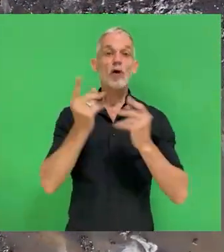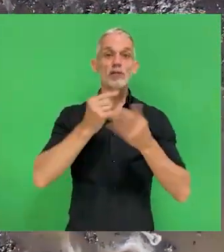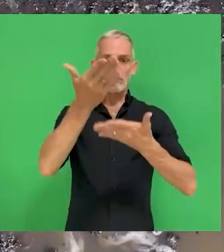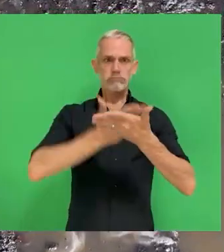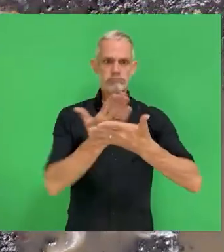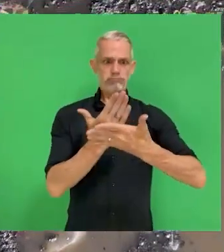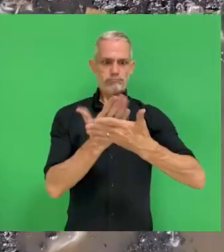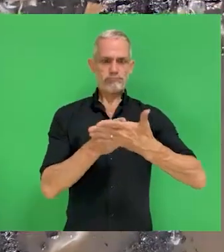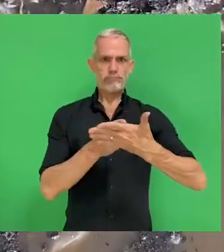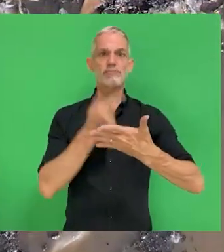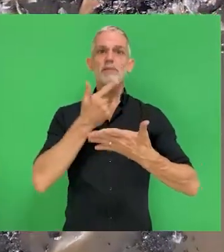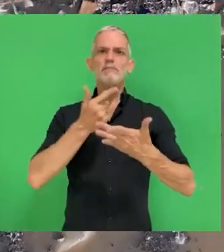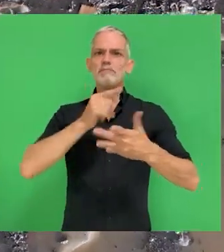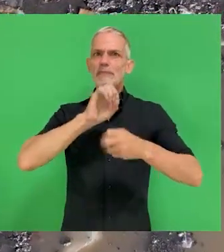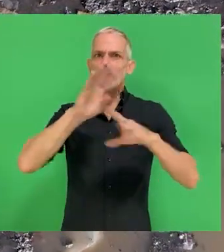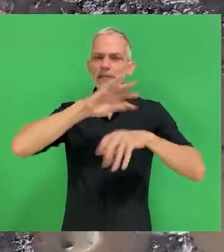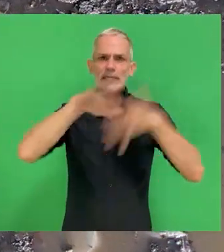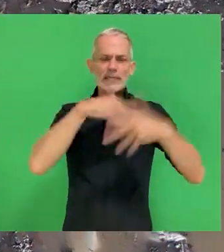al frente es la barbarie.